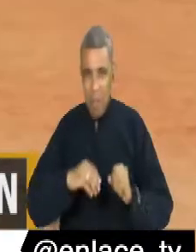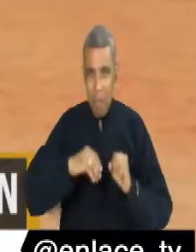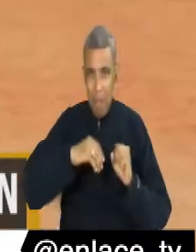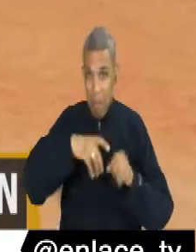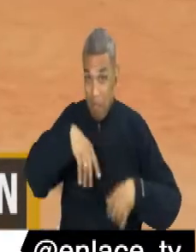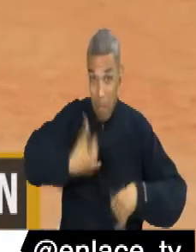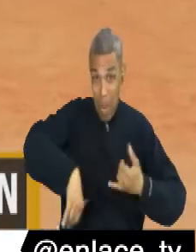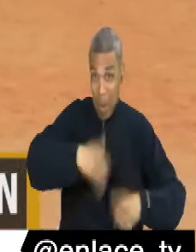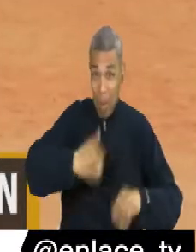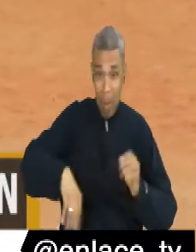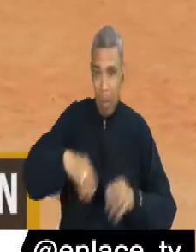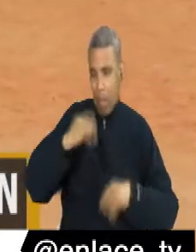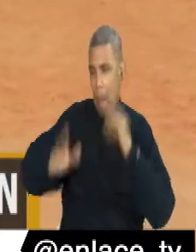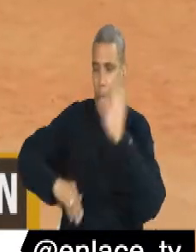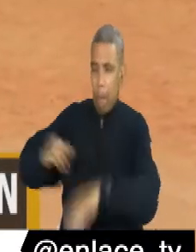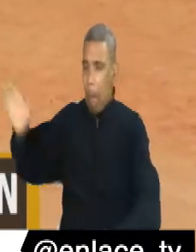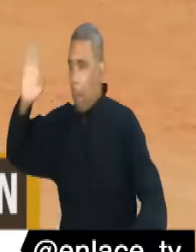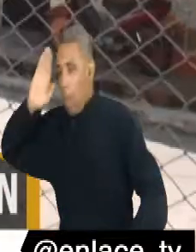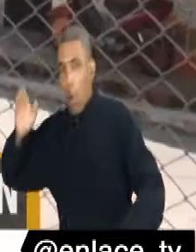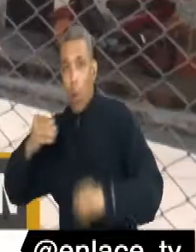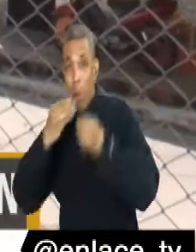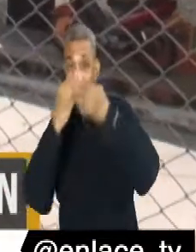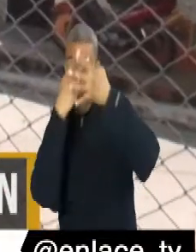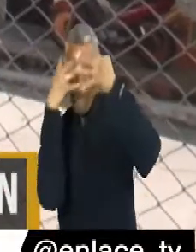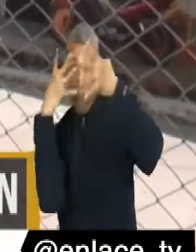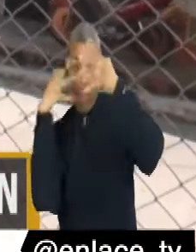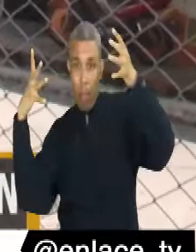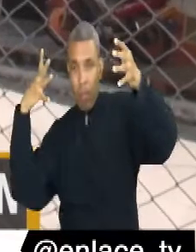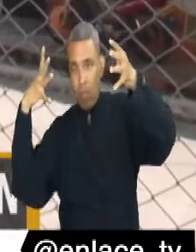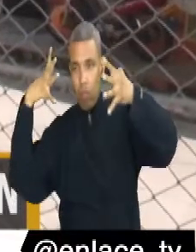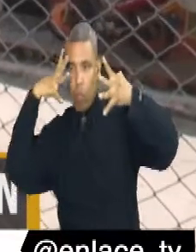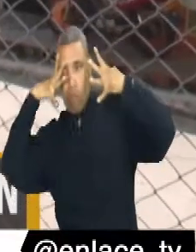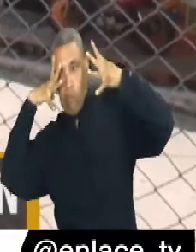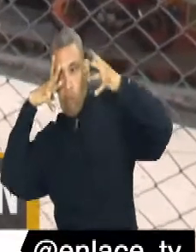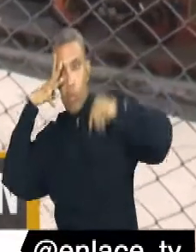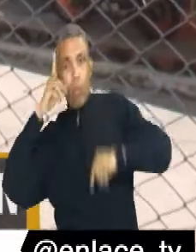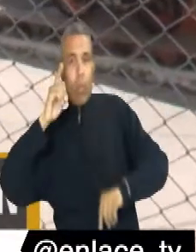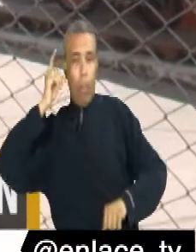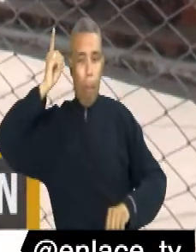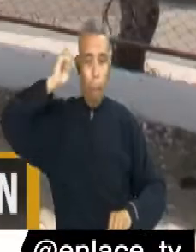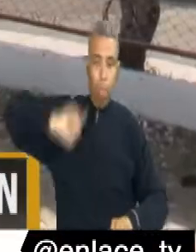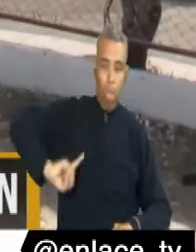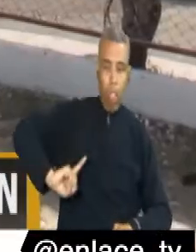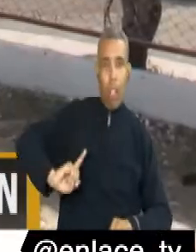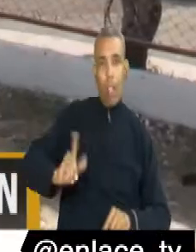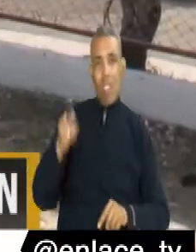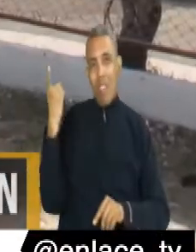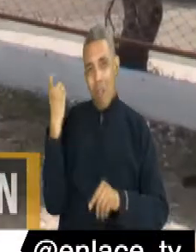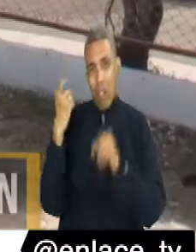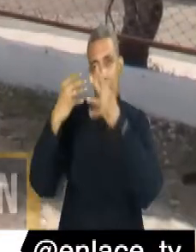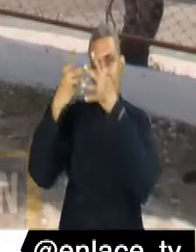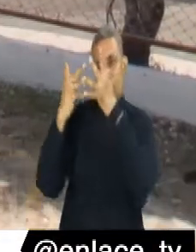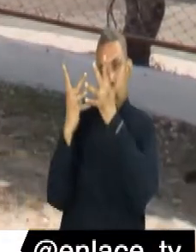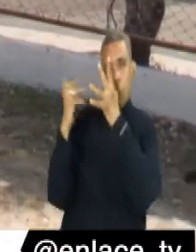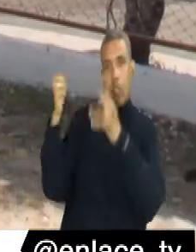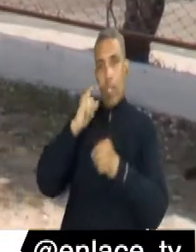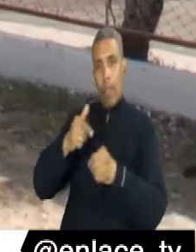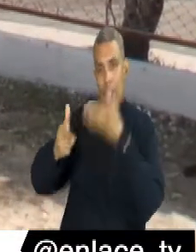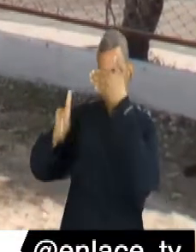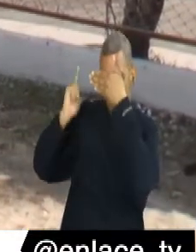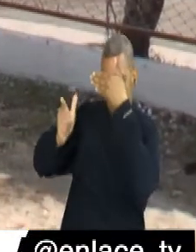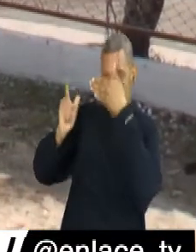y altura. El amor por el deporte y contar con un buen escenario es lo que los ha llevado a continuar buscando recursos para su arreglo.